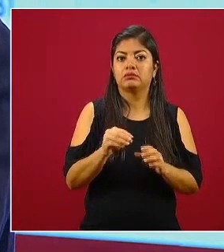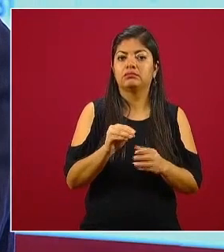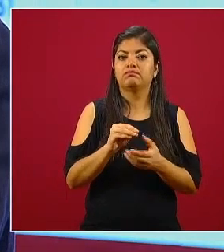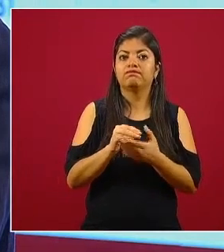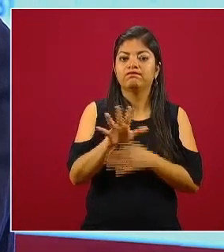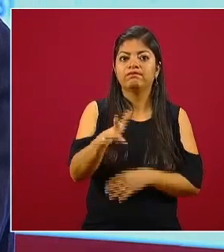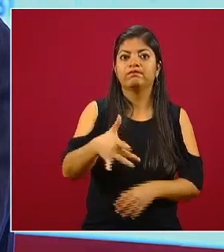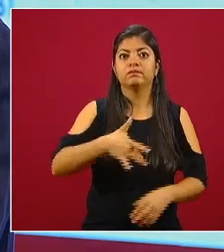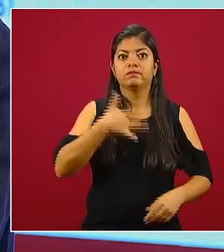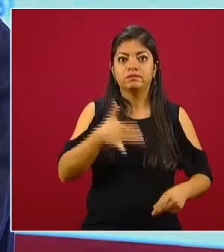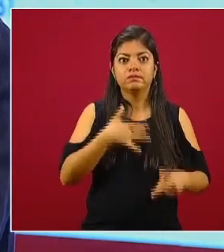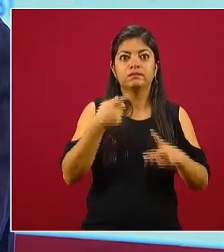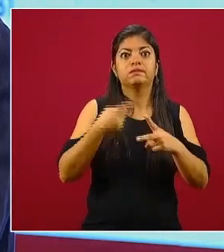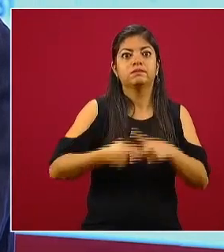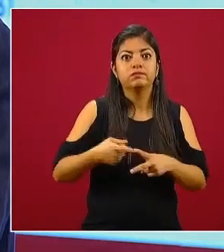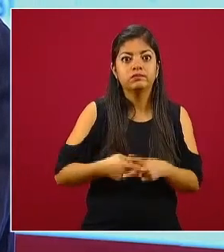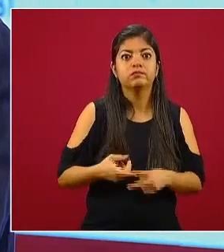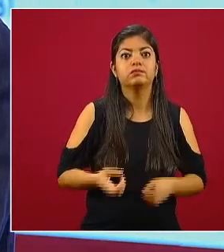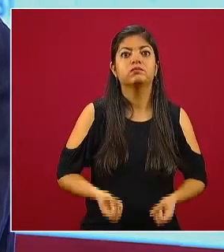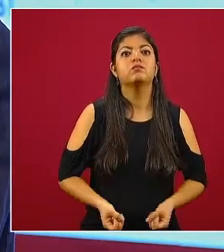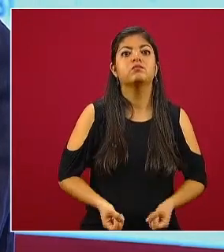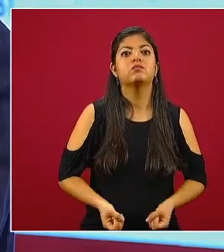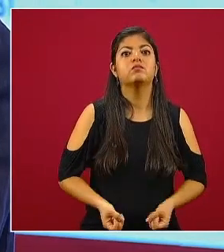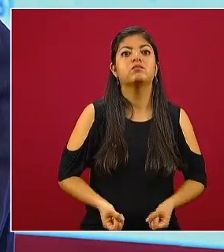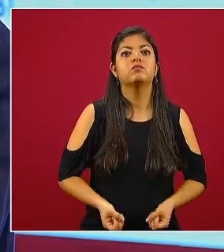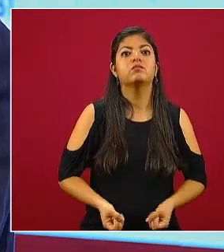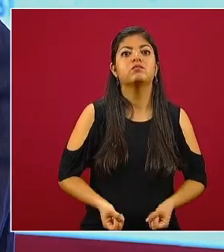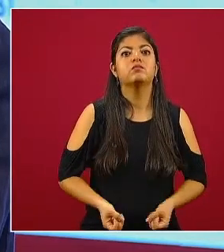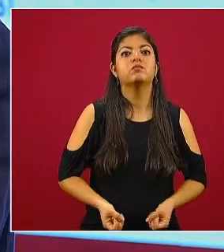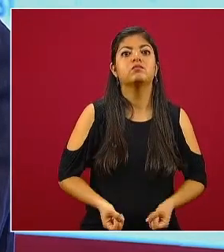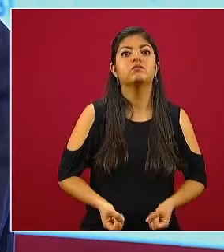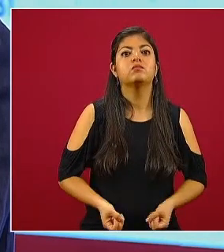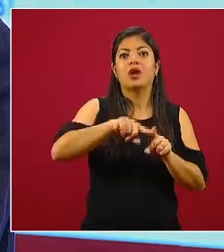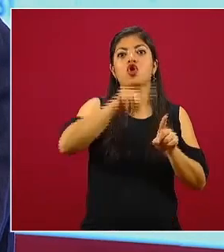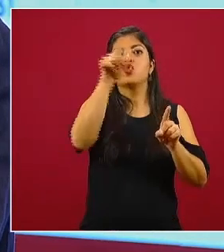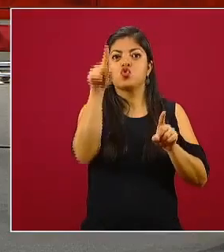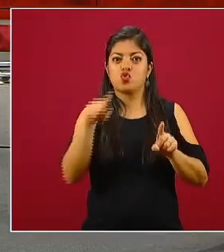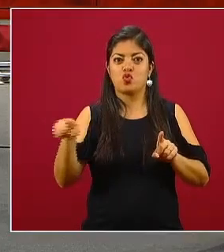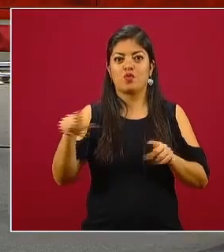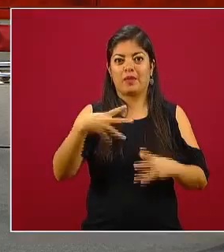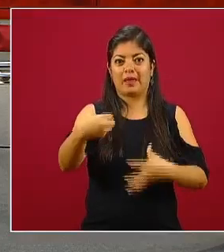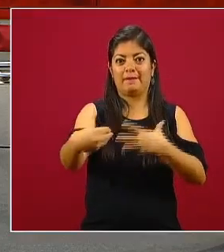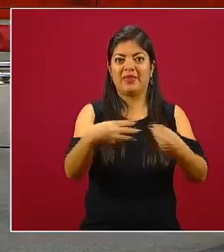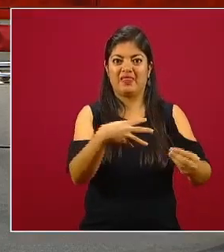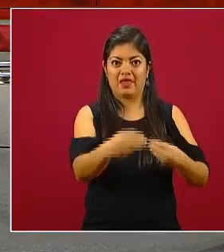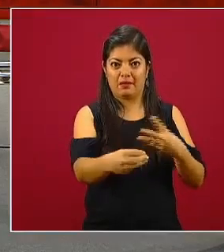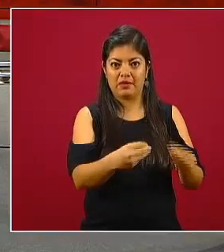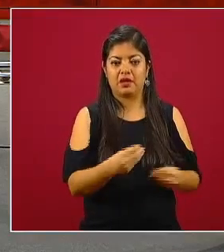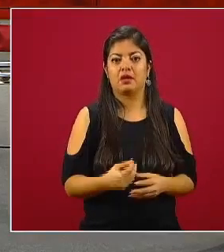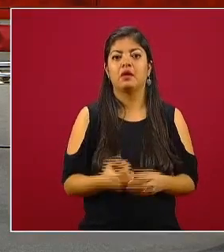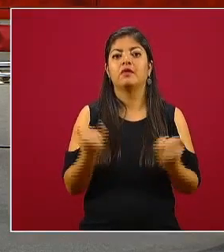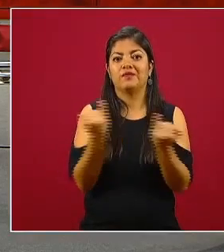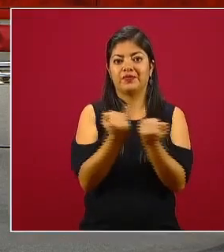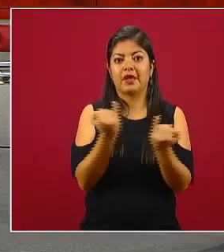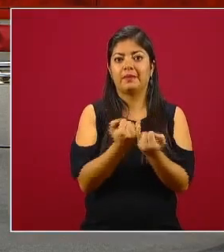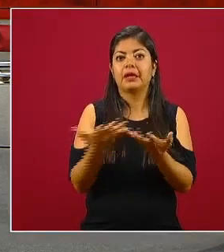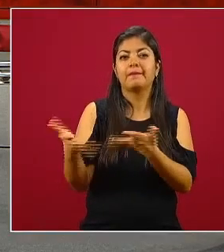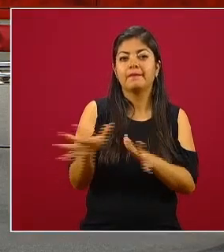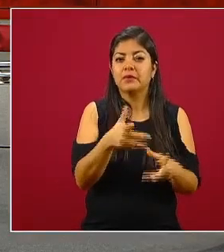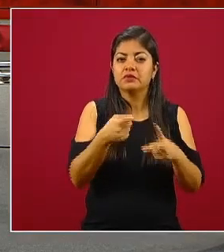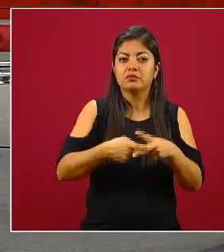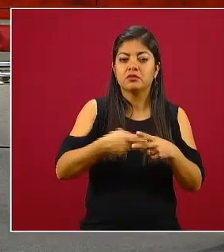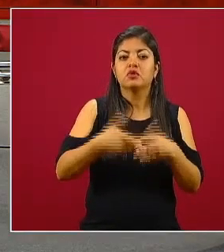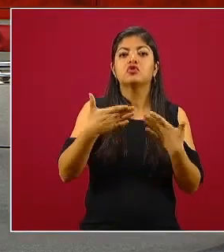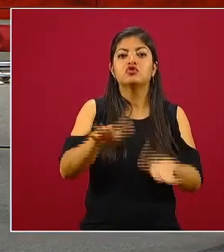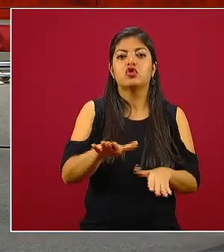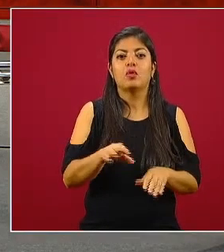y predicciones de las curvas epidémicas y también las estimaciones sobre